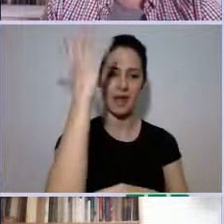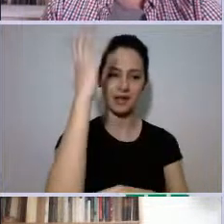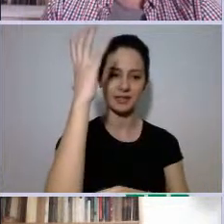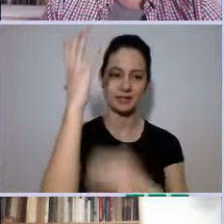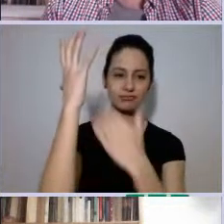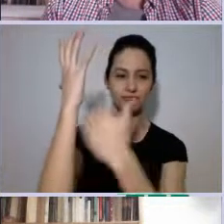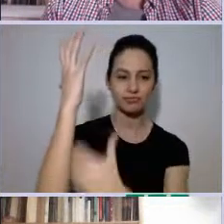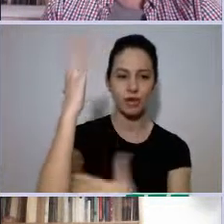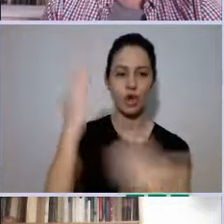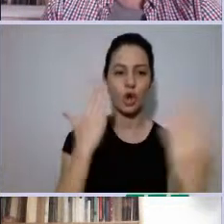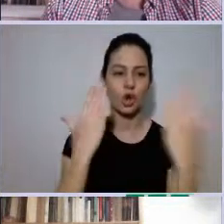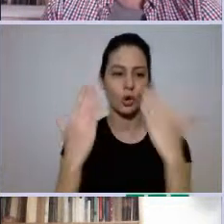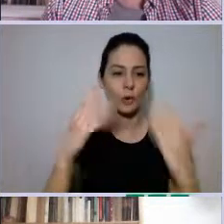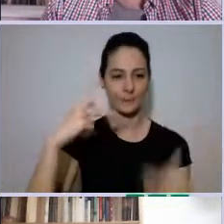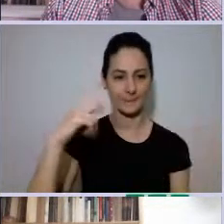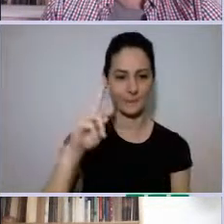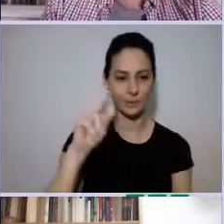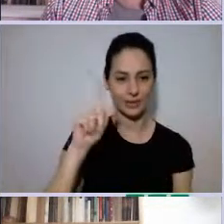con el que se realiza el pulque.